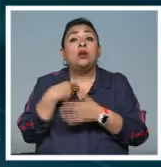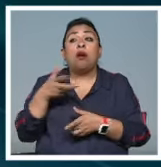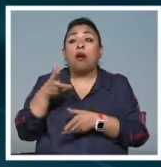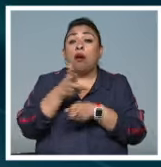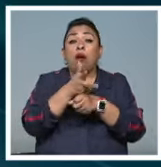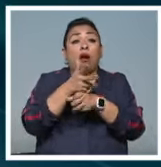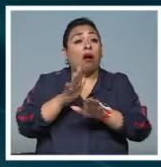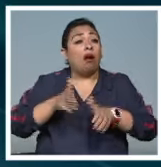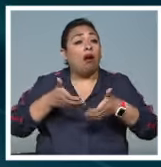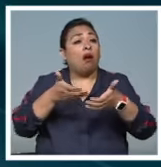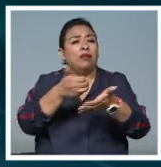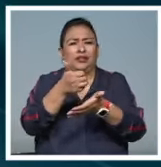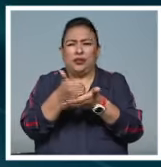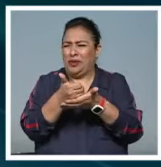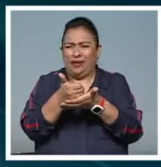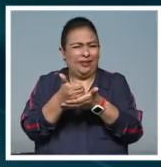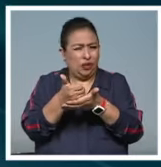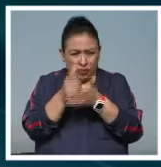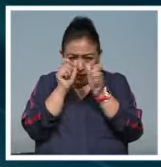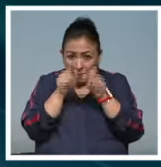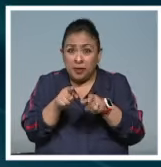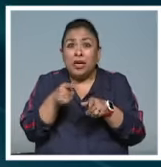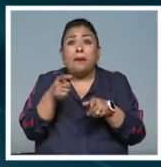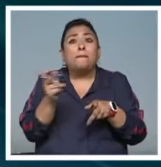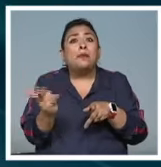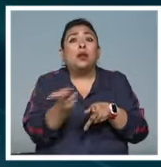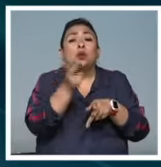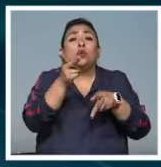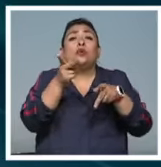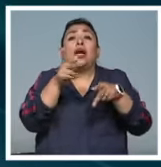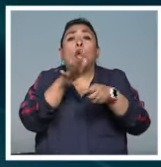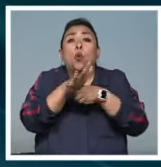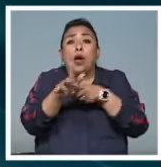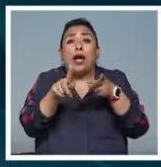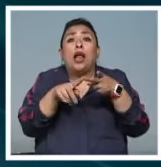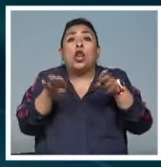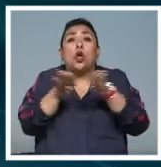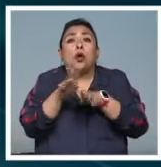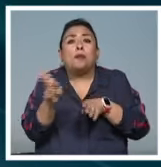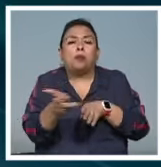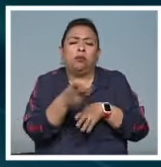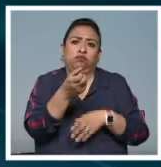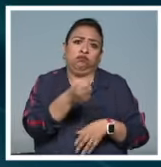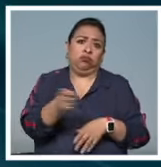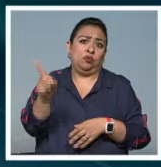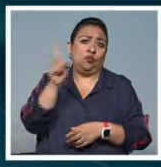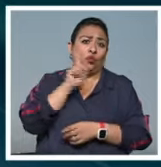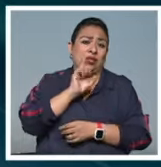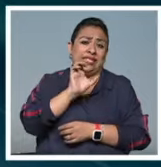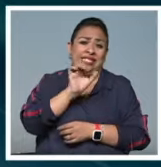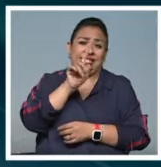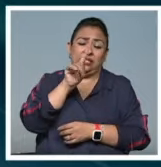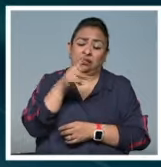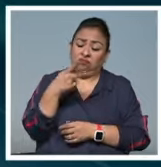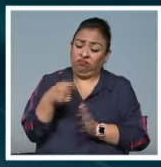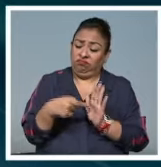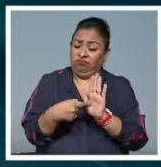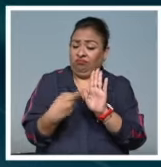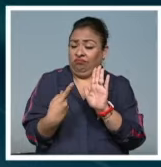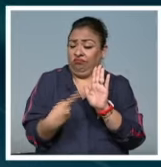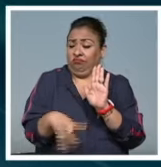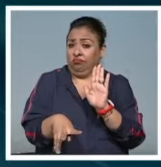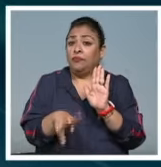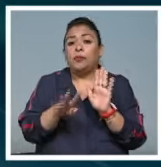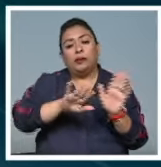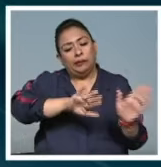cámara, sino saber qué se va a preguntar, y cómo se va a preguntar. Extraordinaria, Cristina Pacheco. Un gran ejemplo.